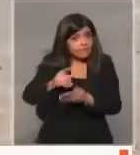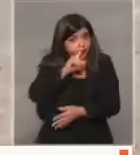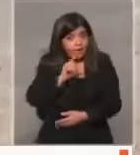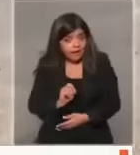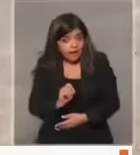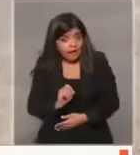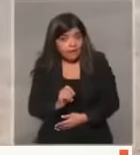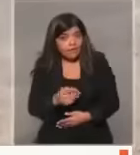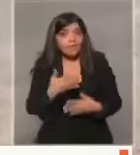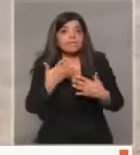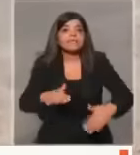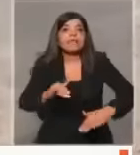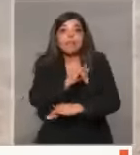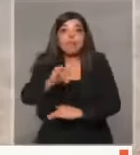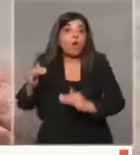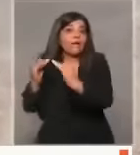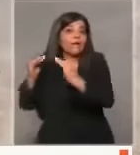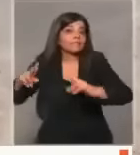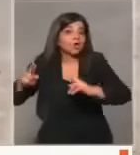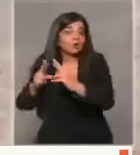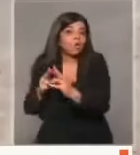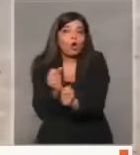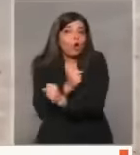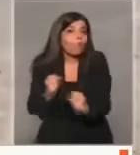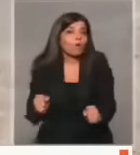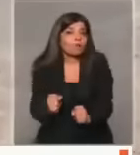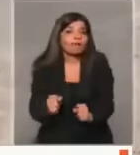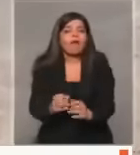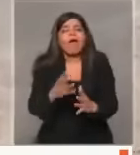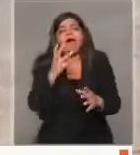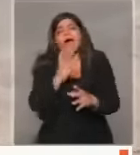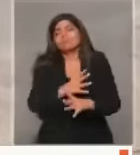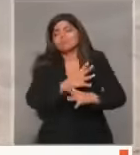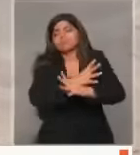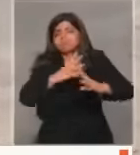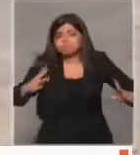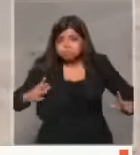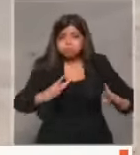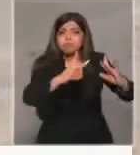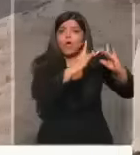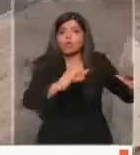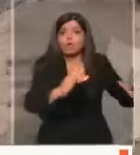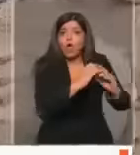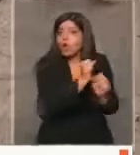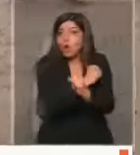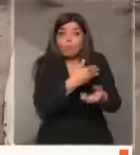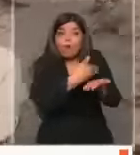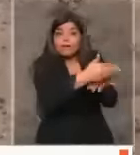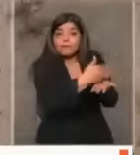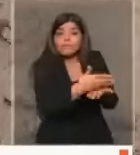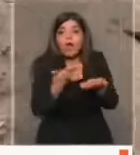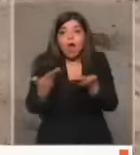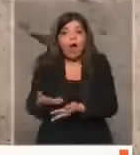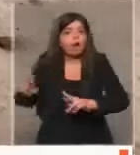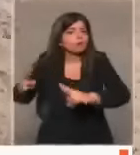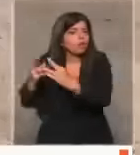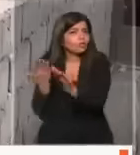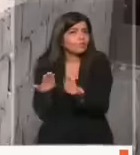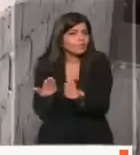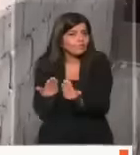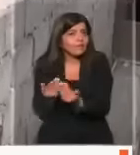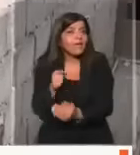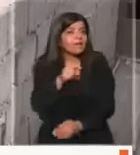ya con casas ya no van a poder hacerlo. Pues hay una toma gigante, un macrocampamento, el cual nunca lo han podido desalojar. Y ellos hablan precisamente